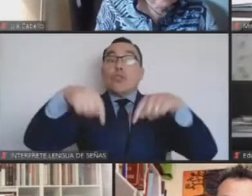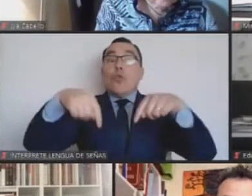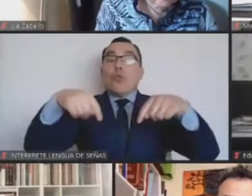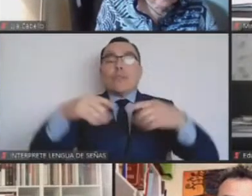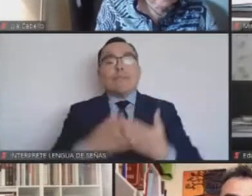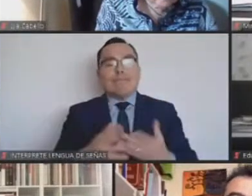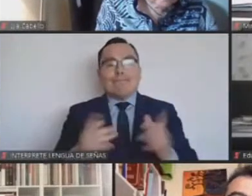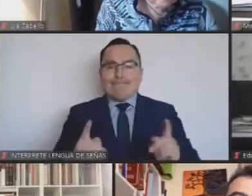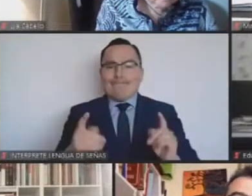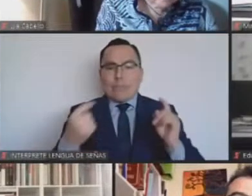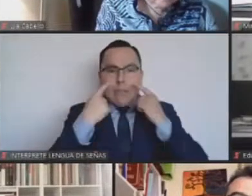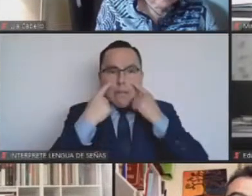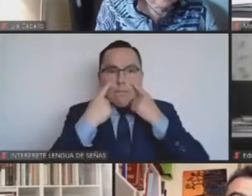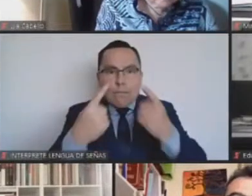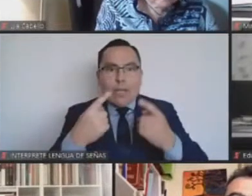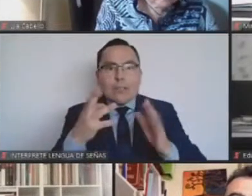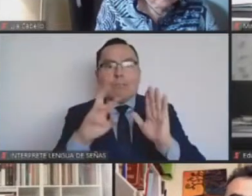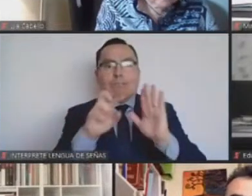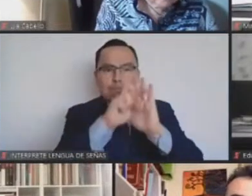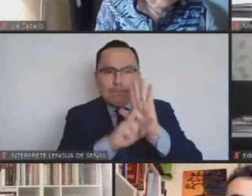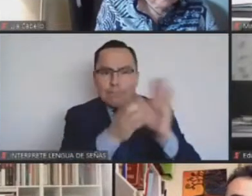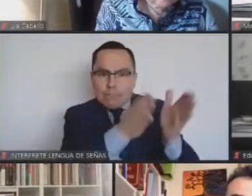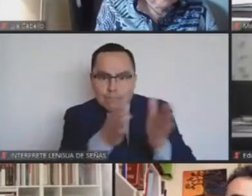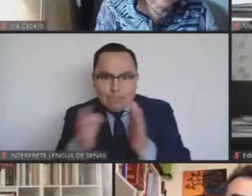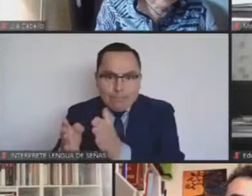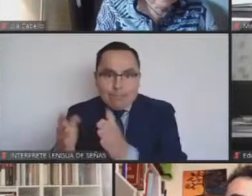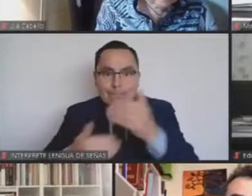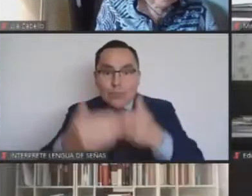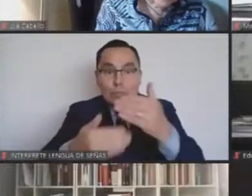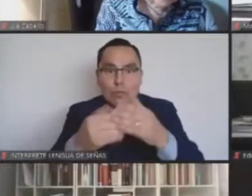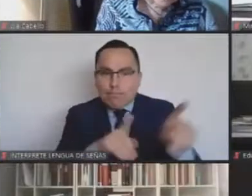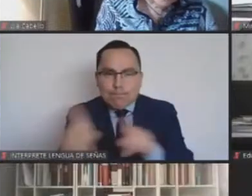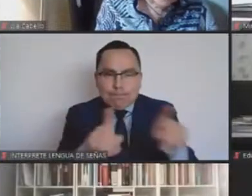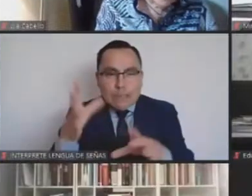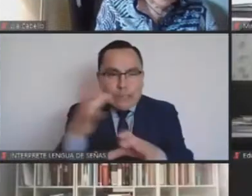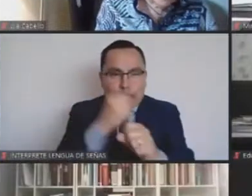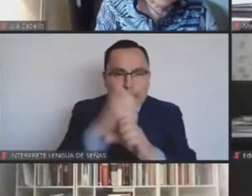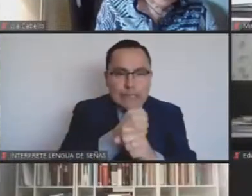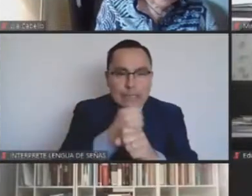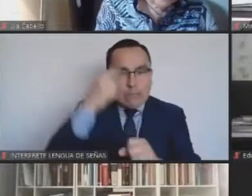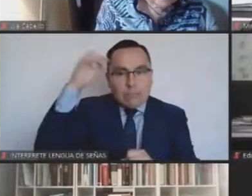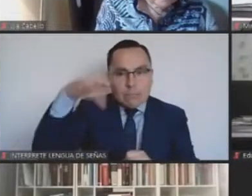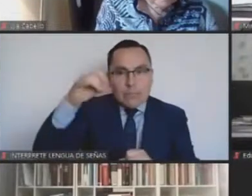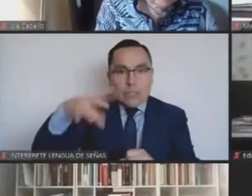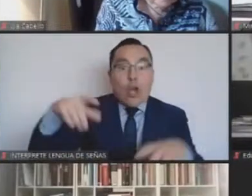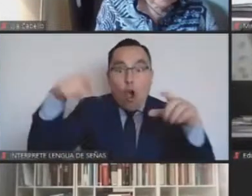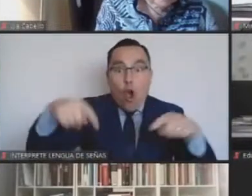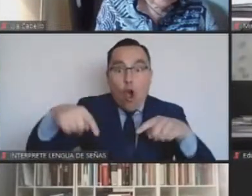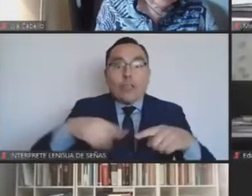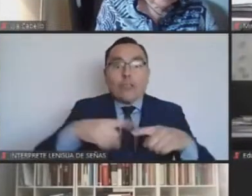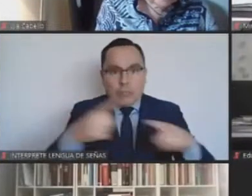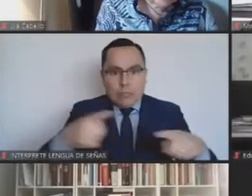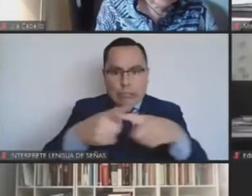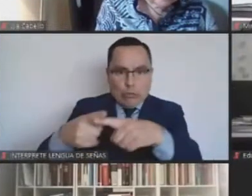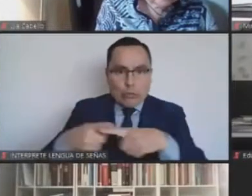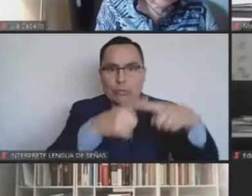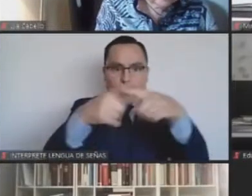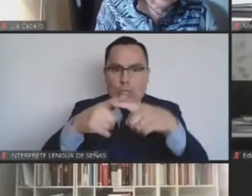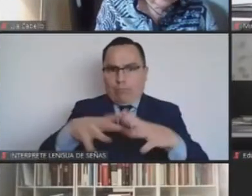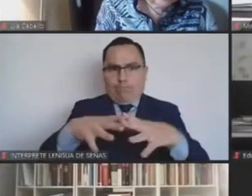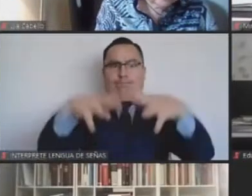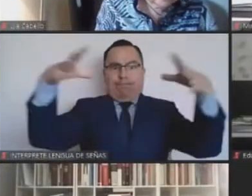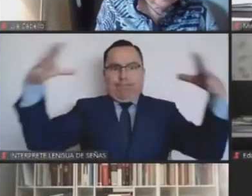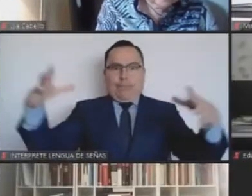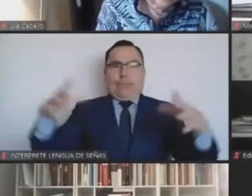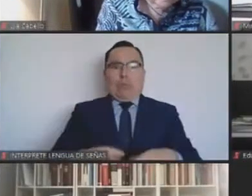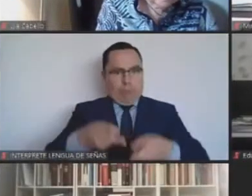la inminencia de un nuevo plan estratégico y frente a una inédita contingencia nacional, dentro de nuestros